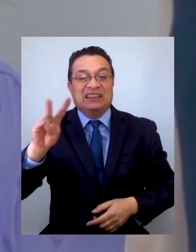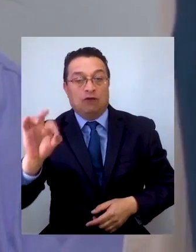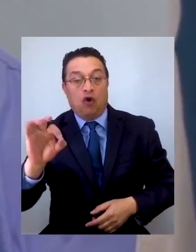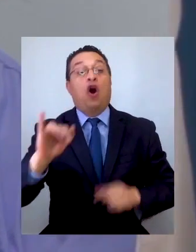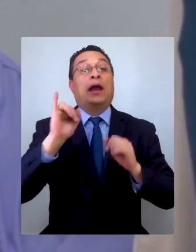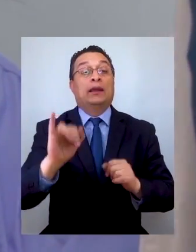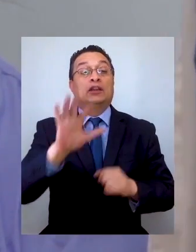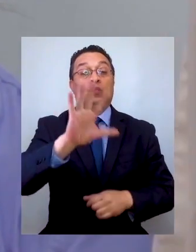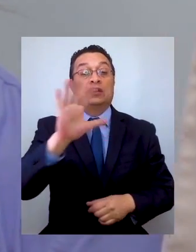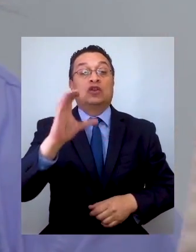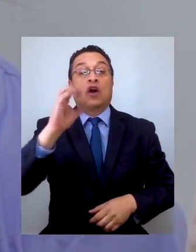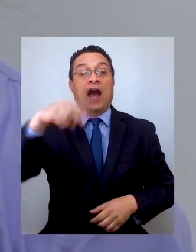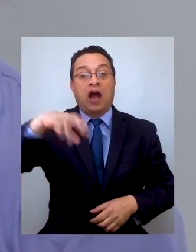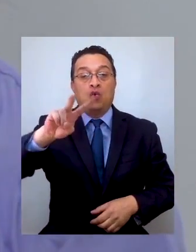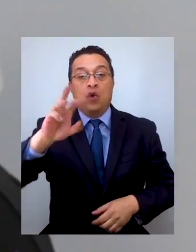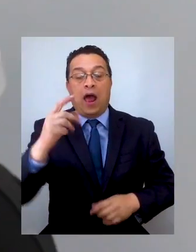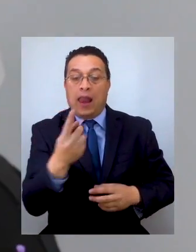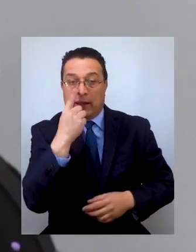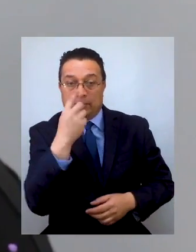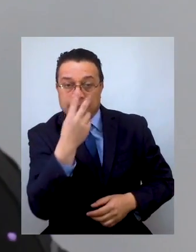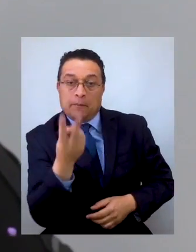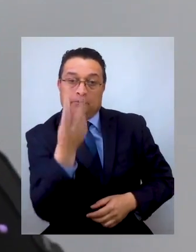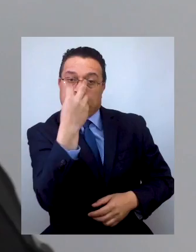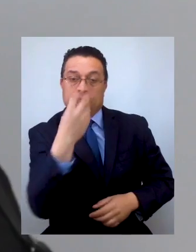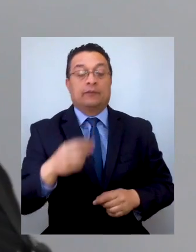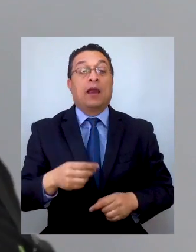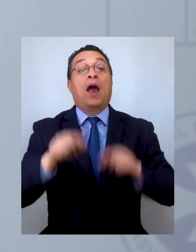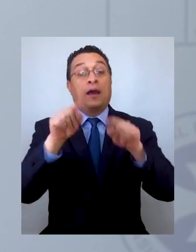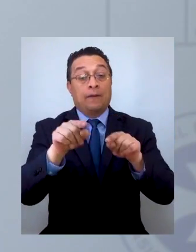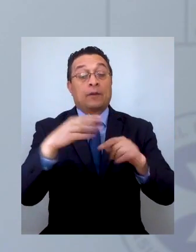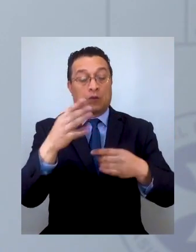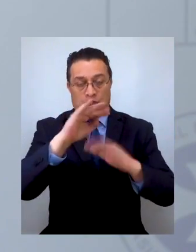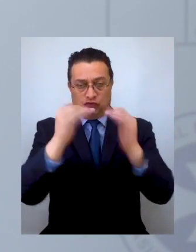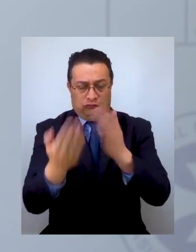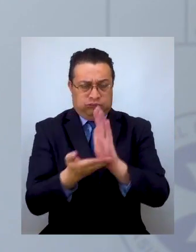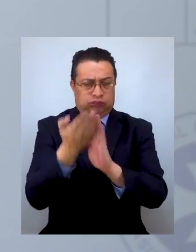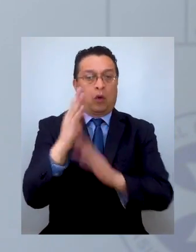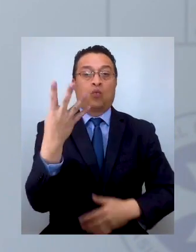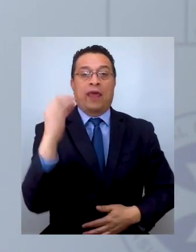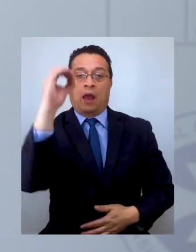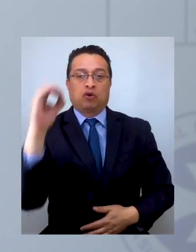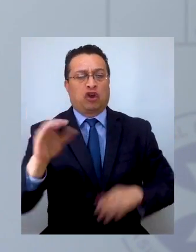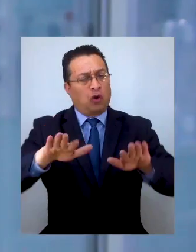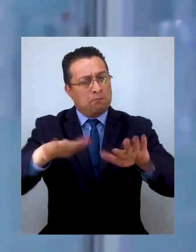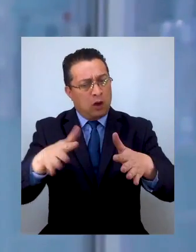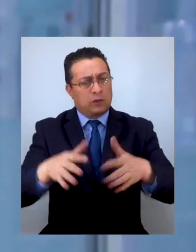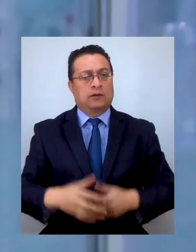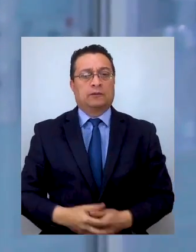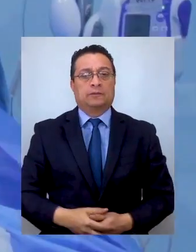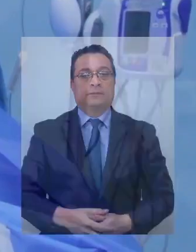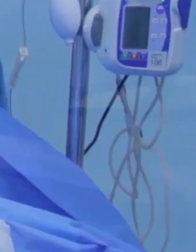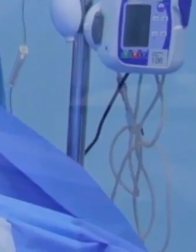invasivos y 55 cánulas nasales de alto flujo. En la actualidad, estos números han aumentado un 40% aproximadamente.